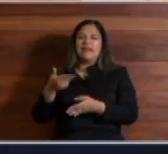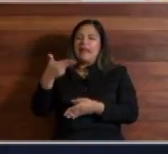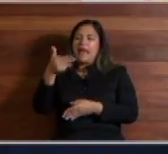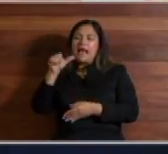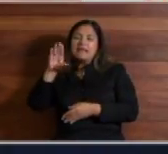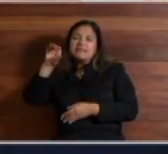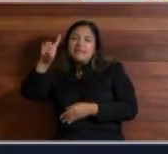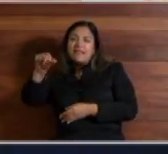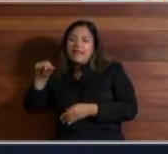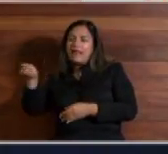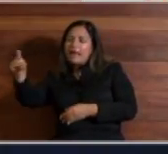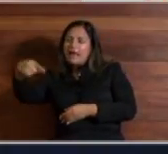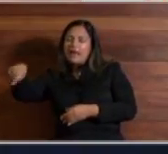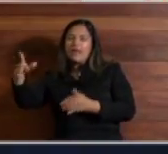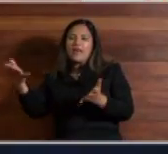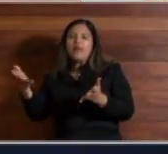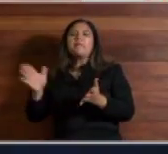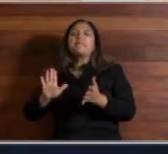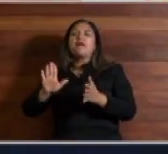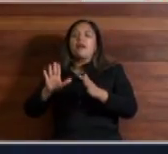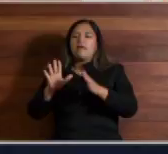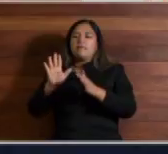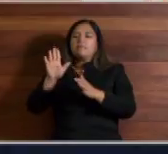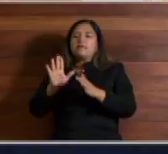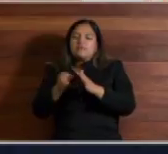para mantener esta opacidad,